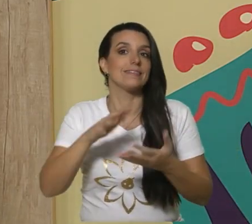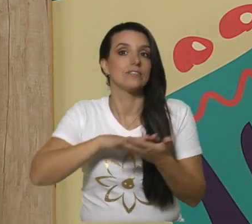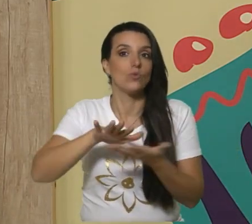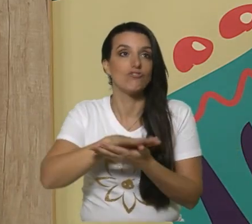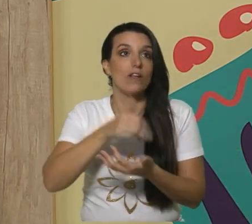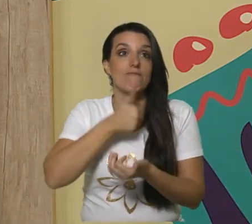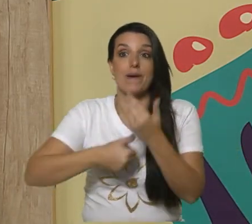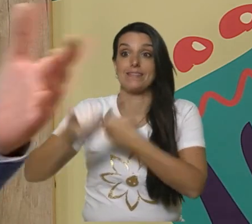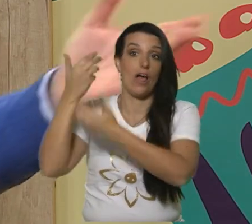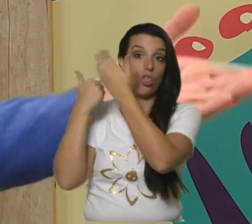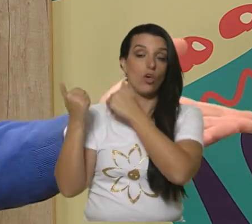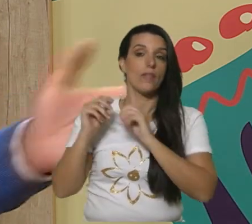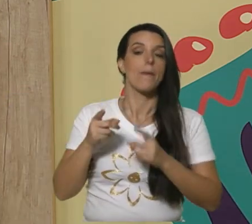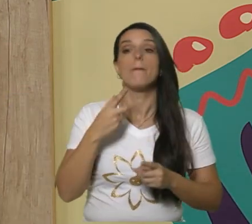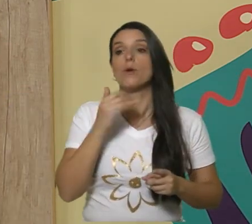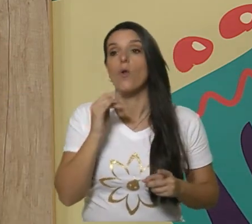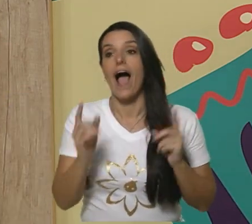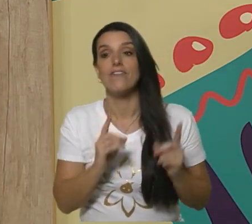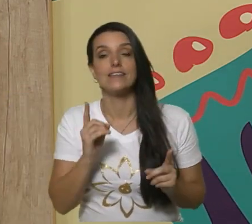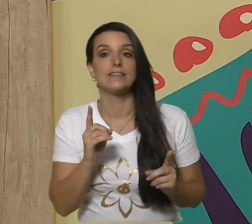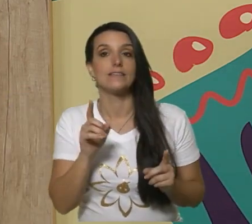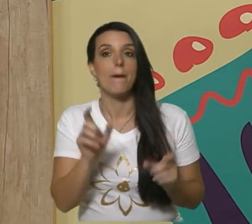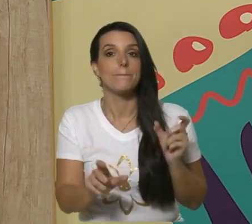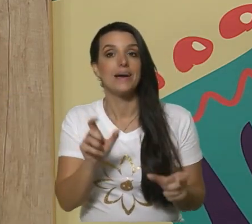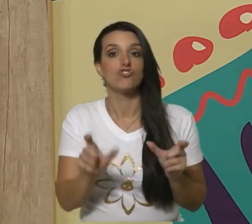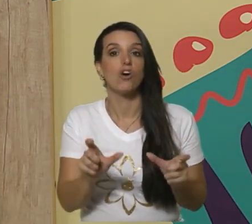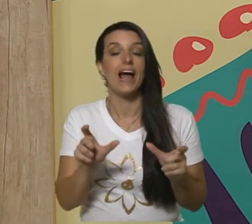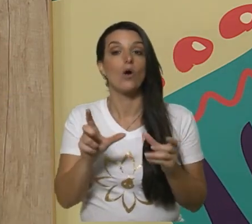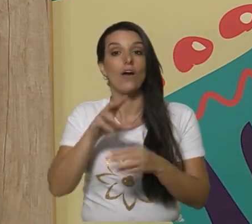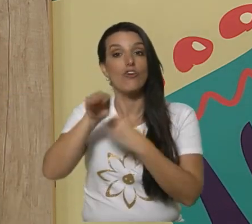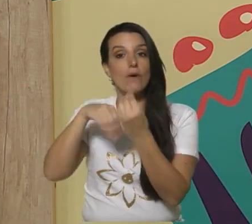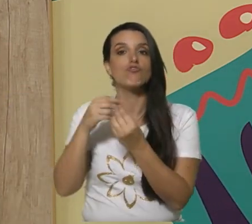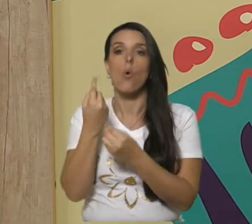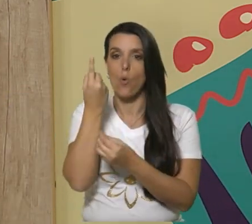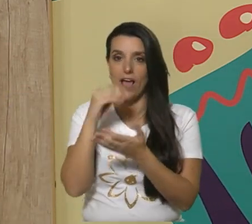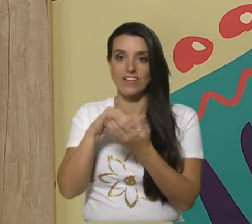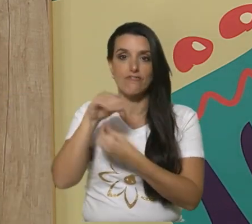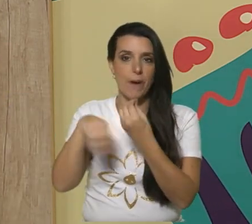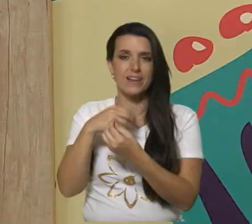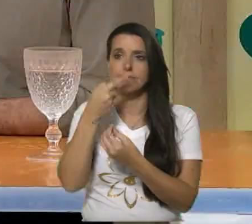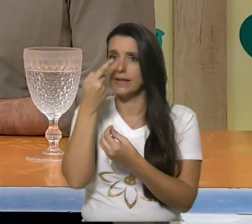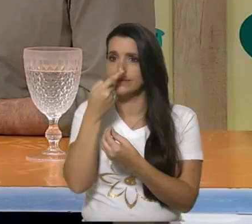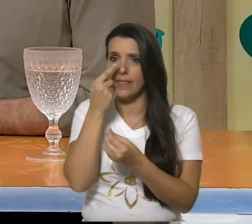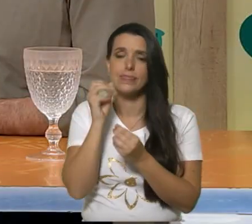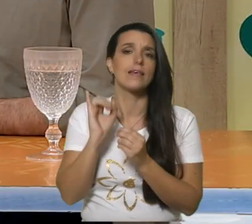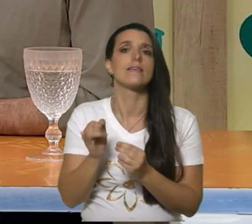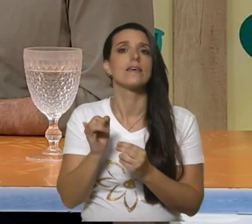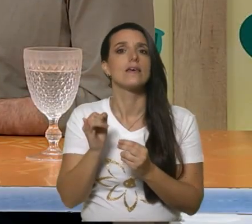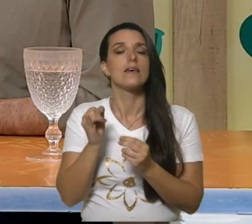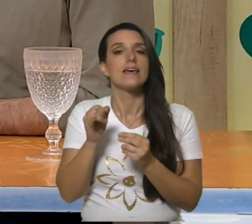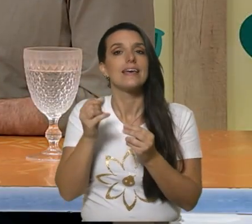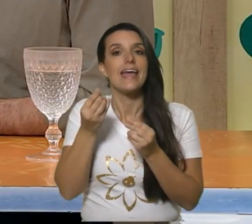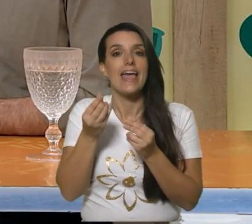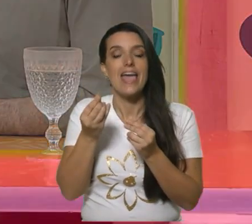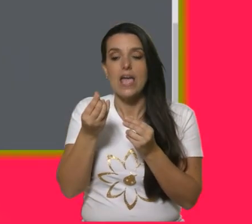ocurrido en el pasado que muchas veces cuando la gente hace constelaciones familiares yo lo hice una sola vez fue muy interesante eh lo que hace es